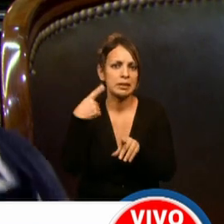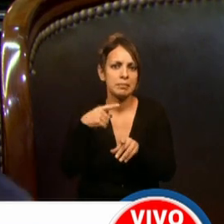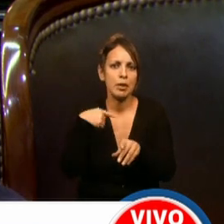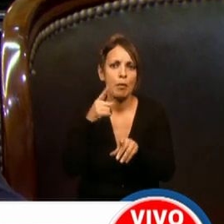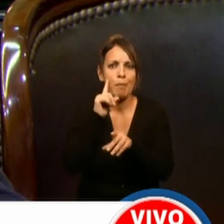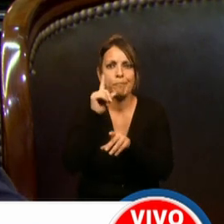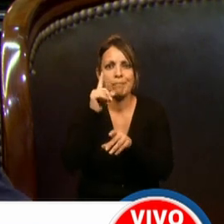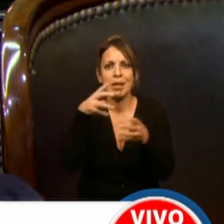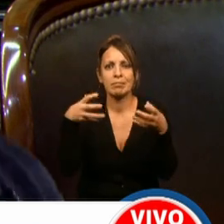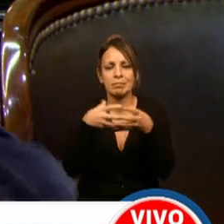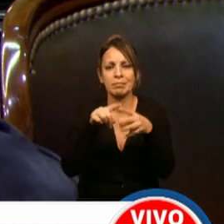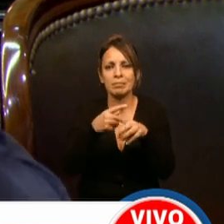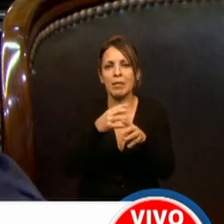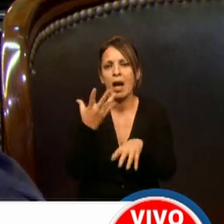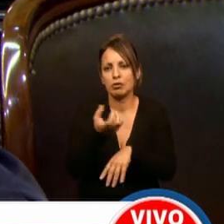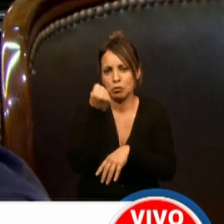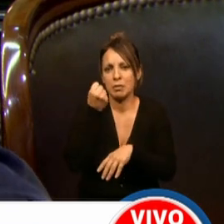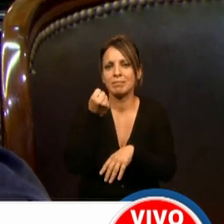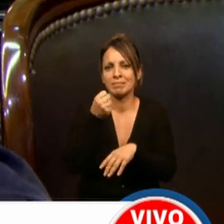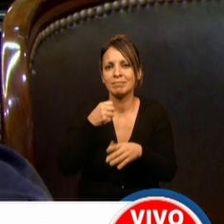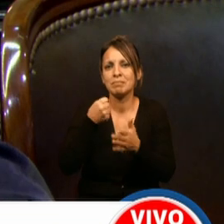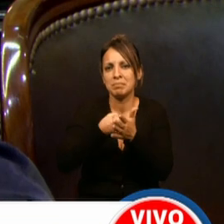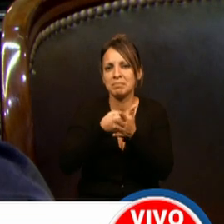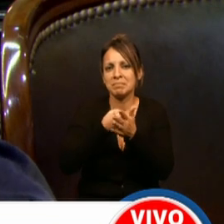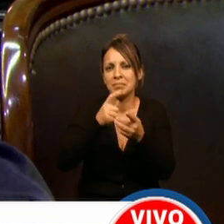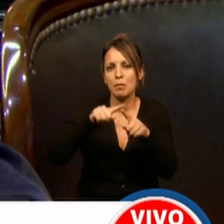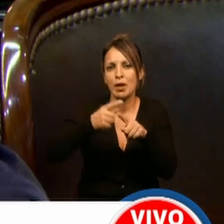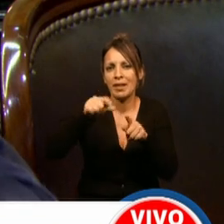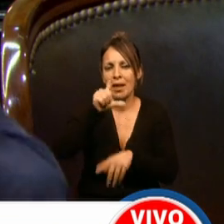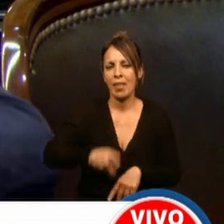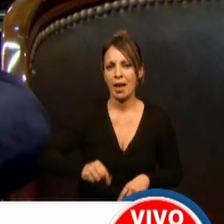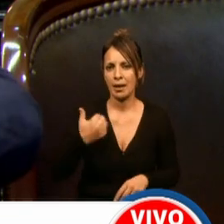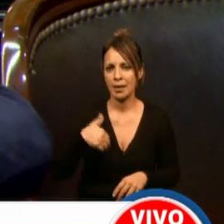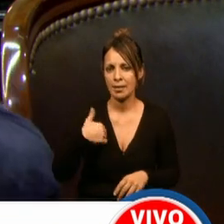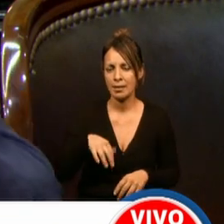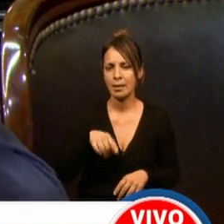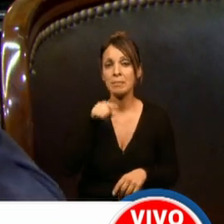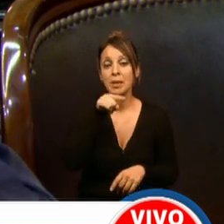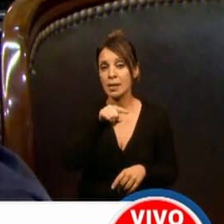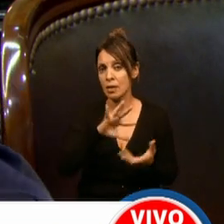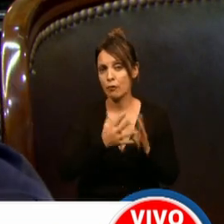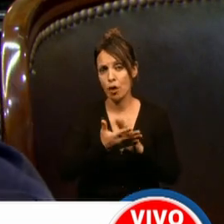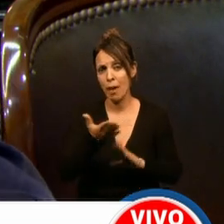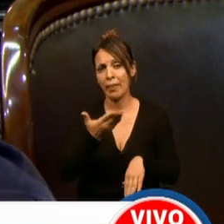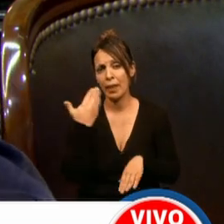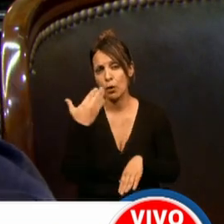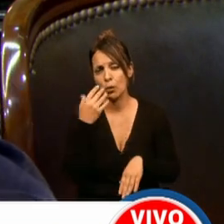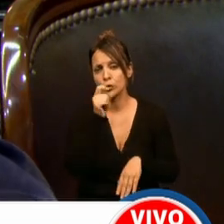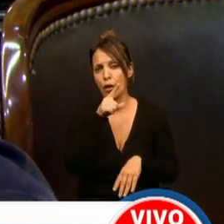militancia política en la argentina esos discursos del odio